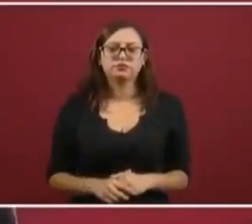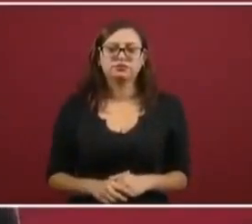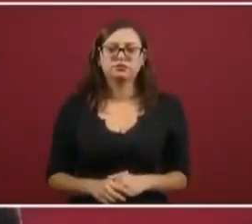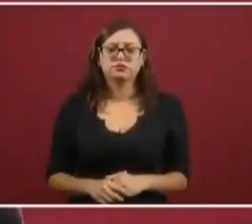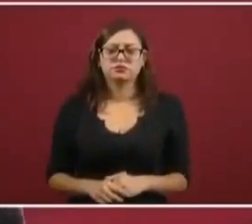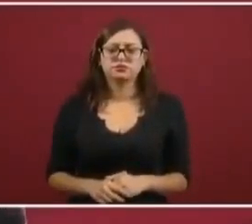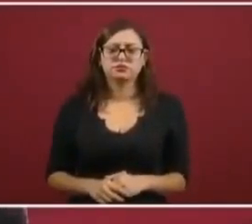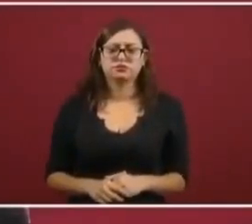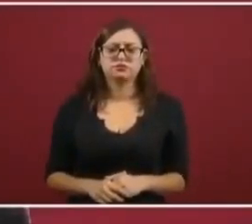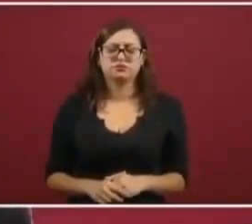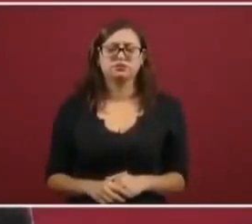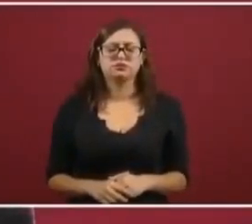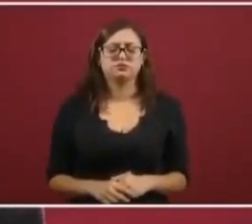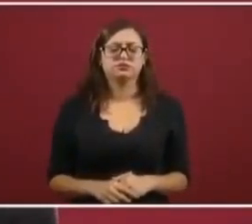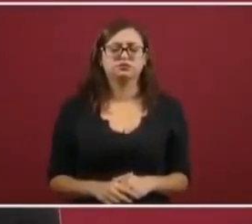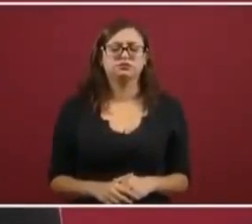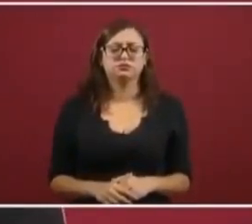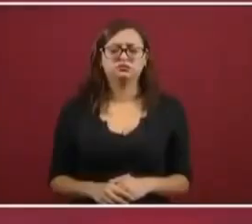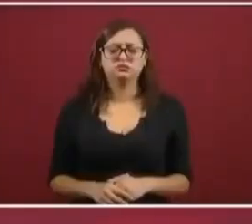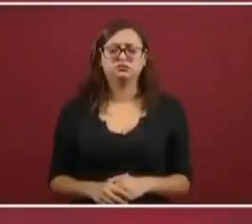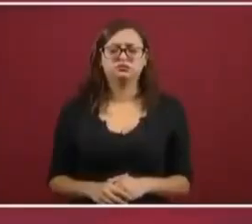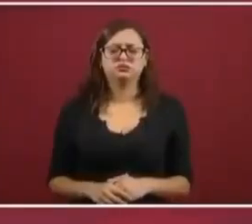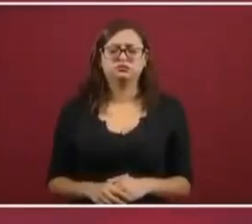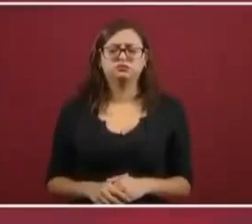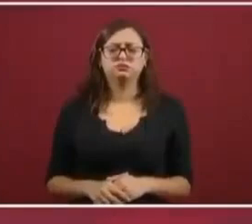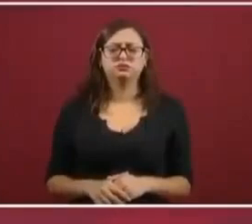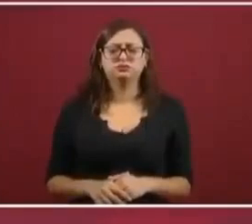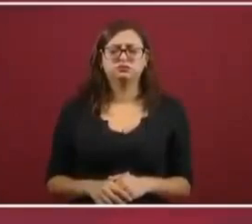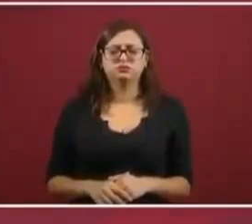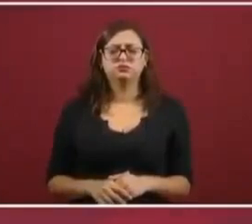la Policía Federal con